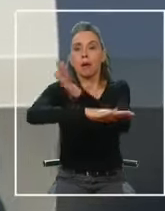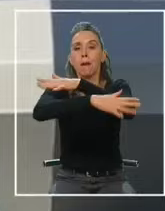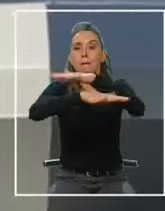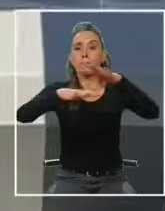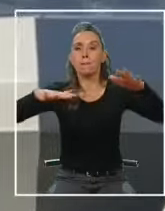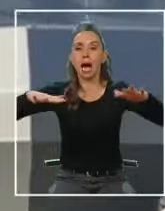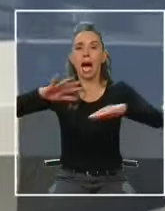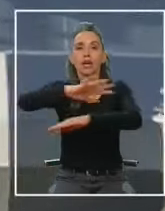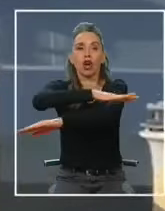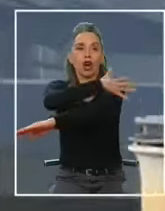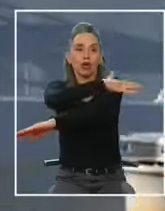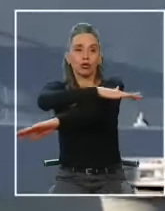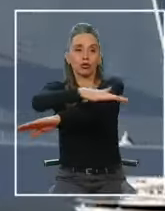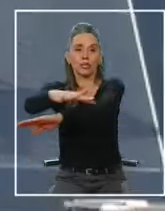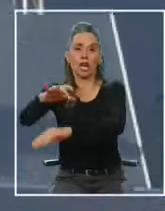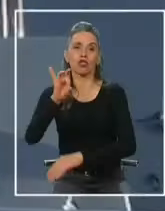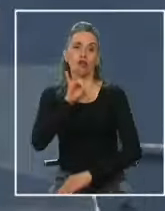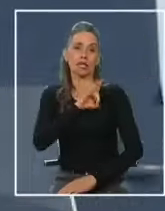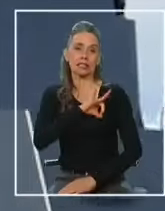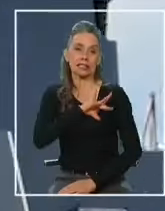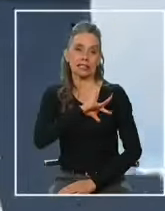del Océano de Chile.